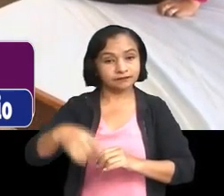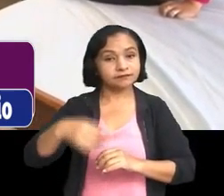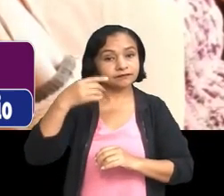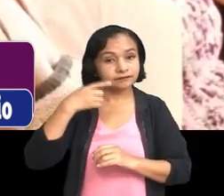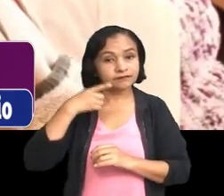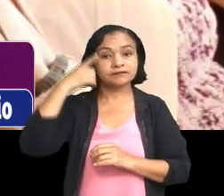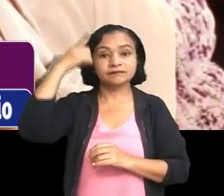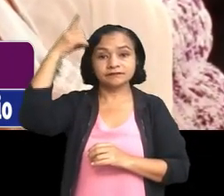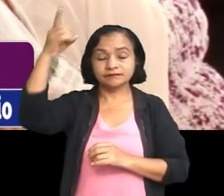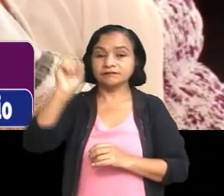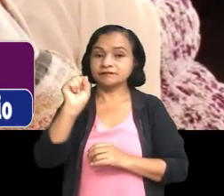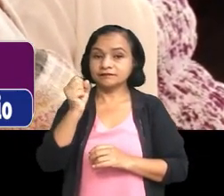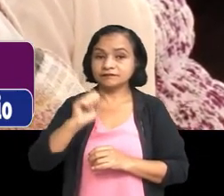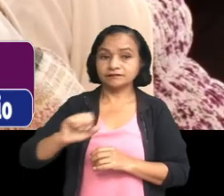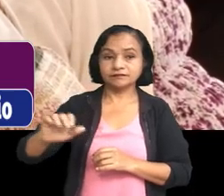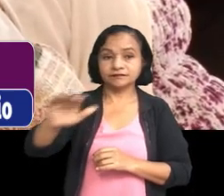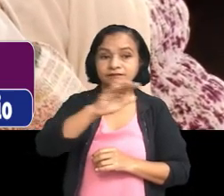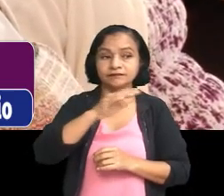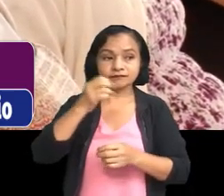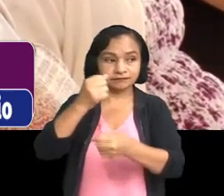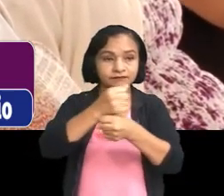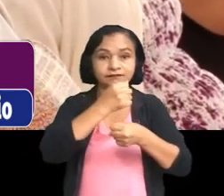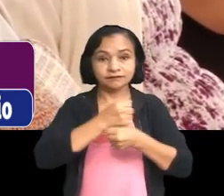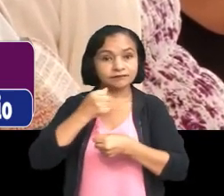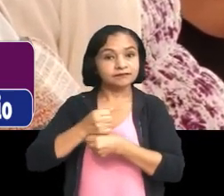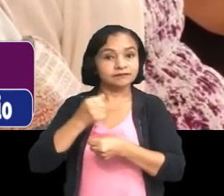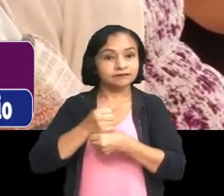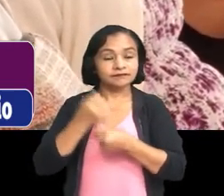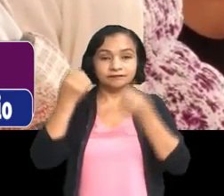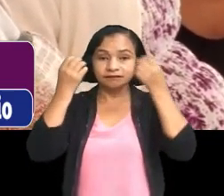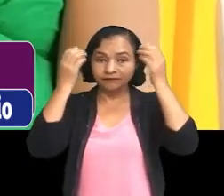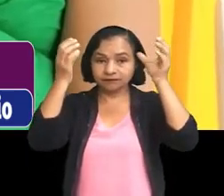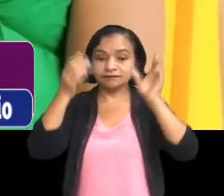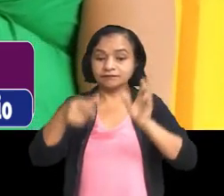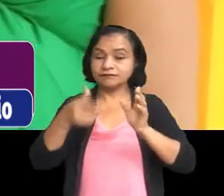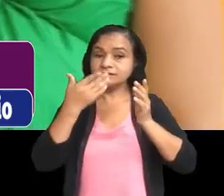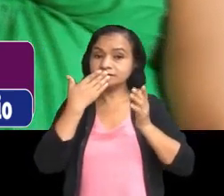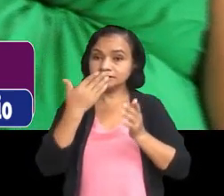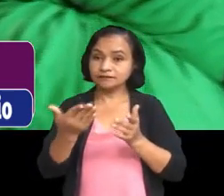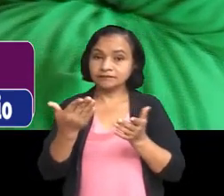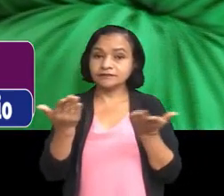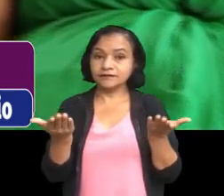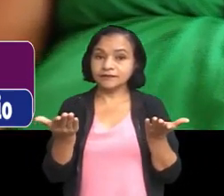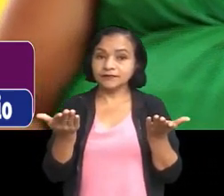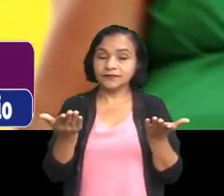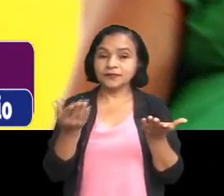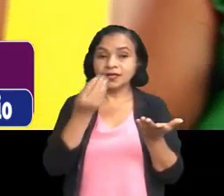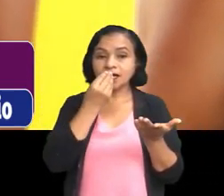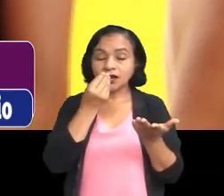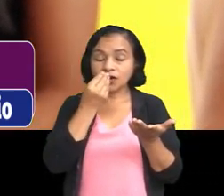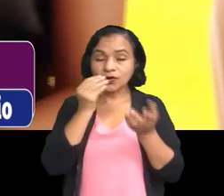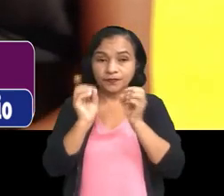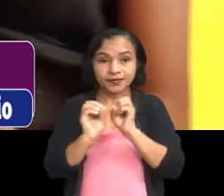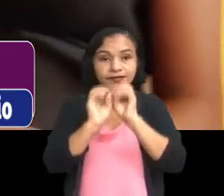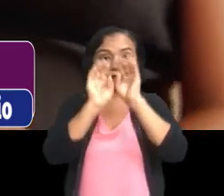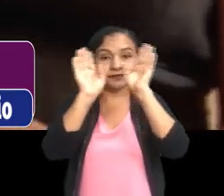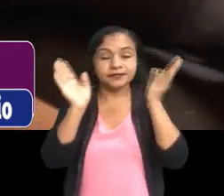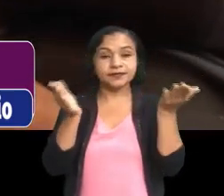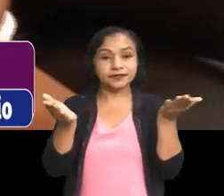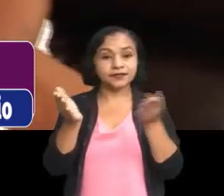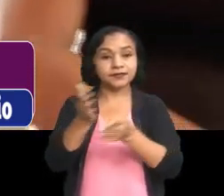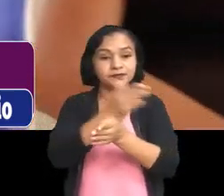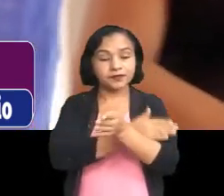desarrollo social, productivo, cultural, ¿verdad? Pero la merienda escolar, otra de las cosas que